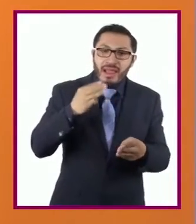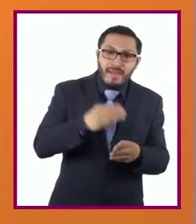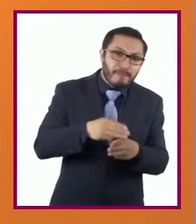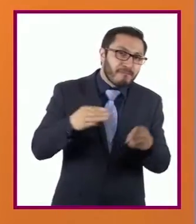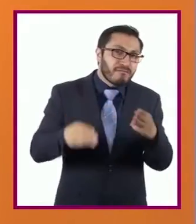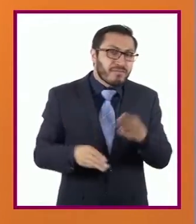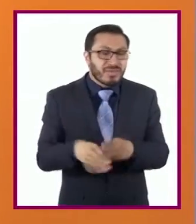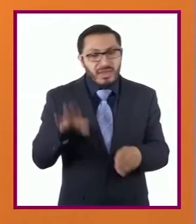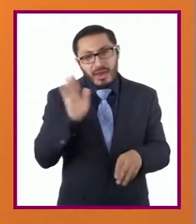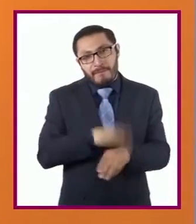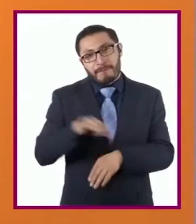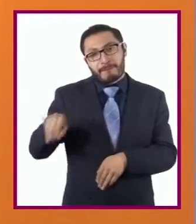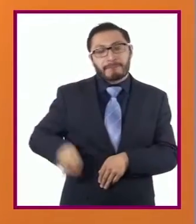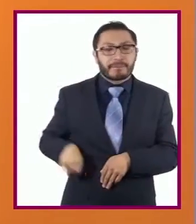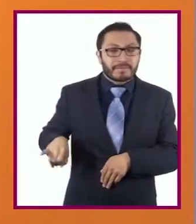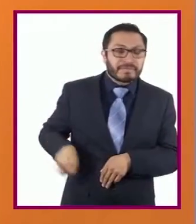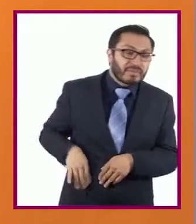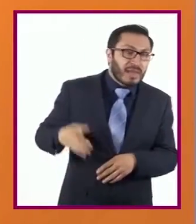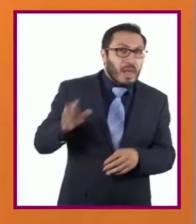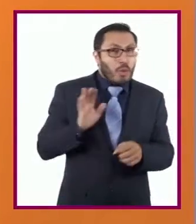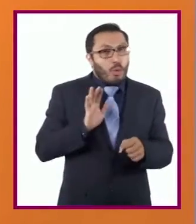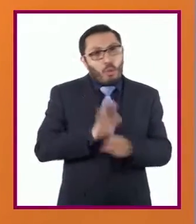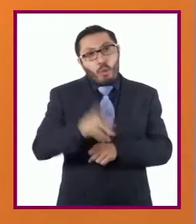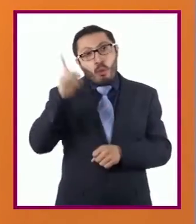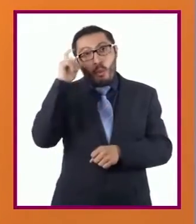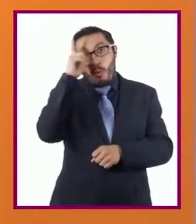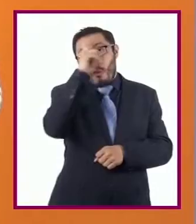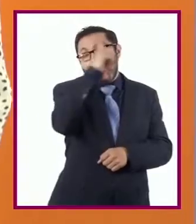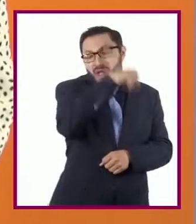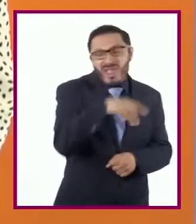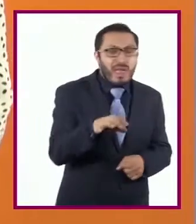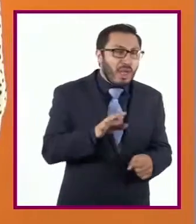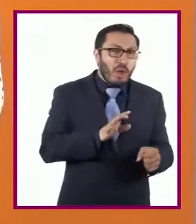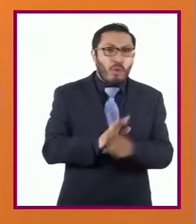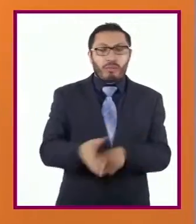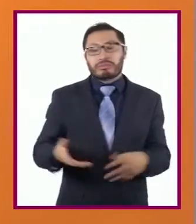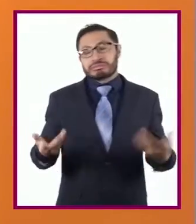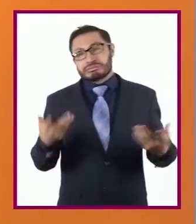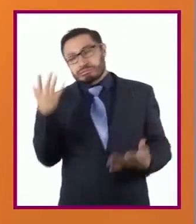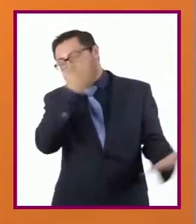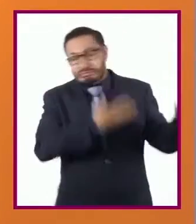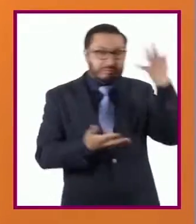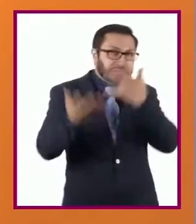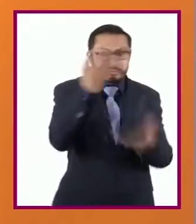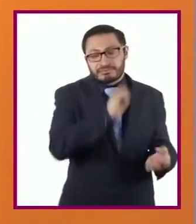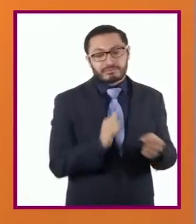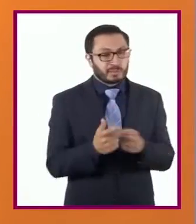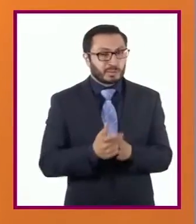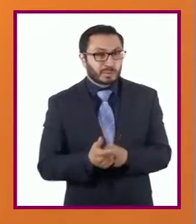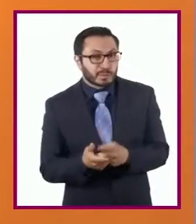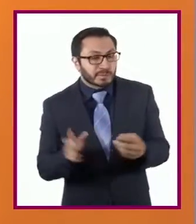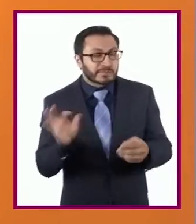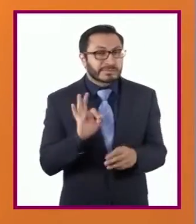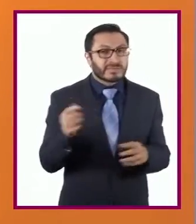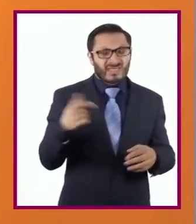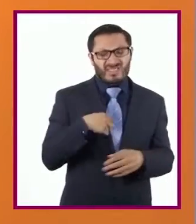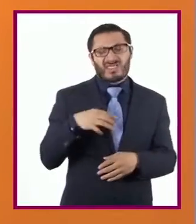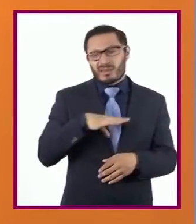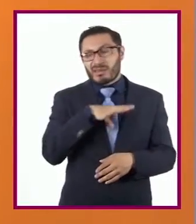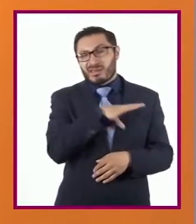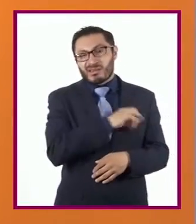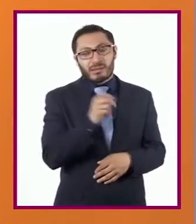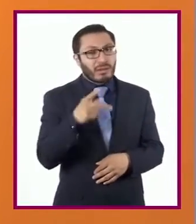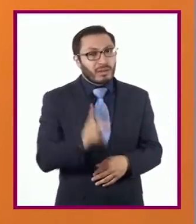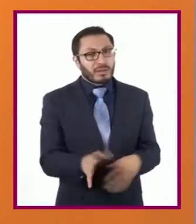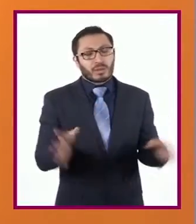qué tipo de materia se nos dificulta más, dónde nos atoramos. A lo mejor hay alguna materia que me gusta mucho,